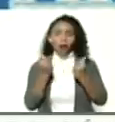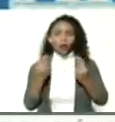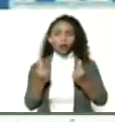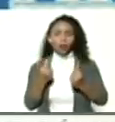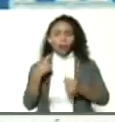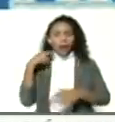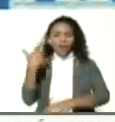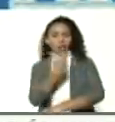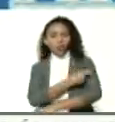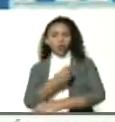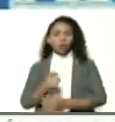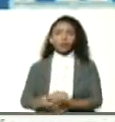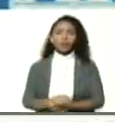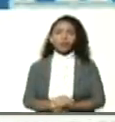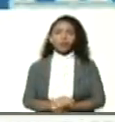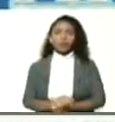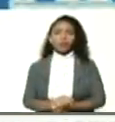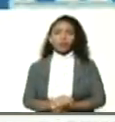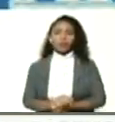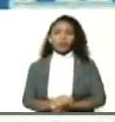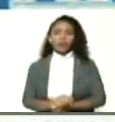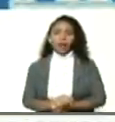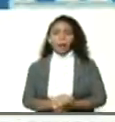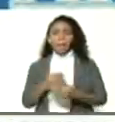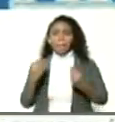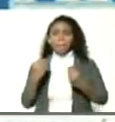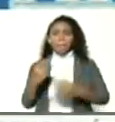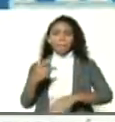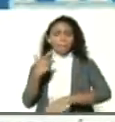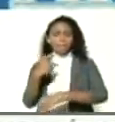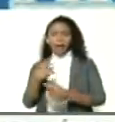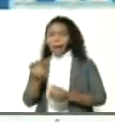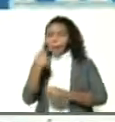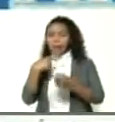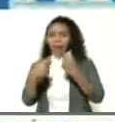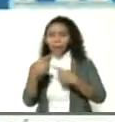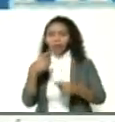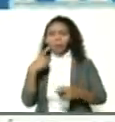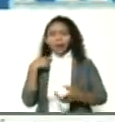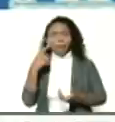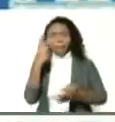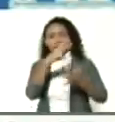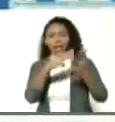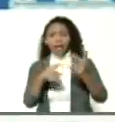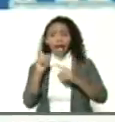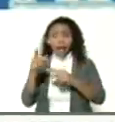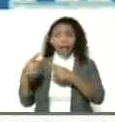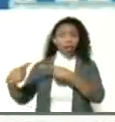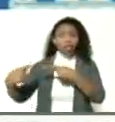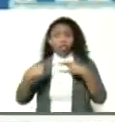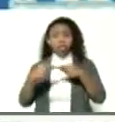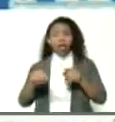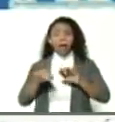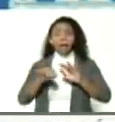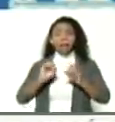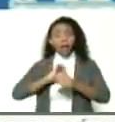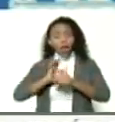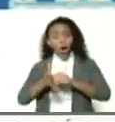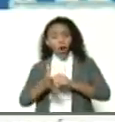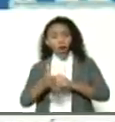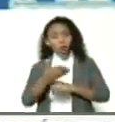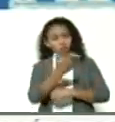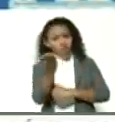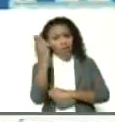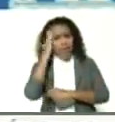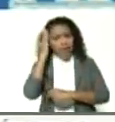para vacunación, para medicamentos, para insumos Esta batalla del COVID-19, ustedes